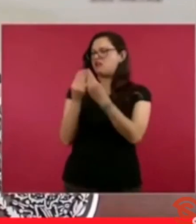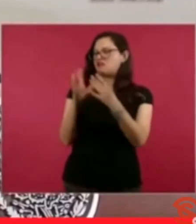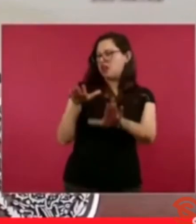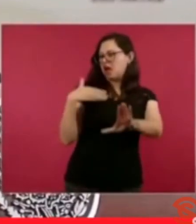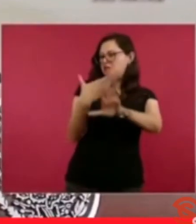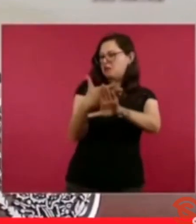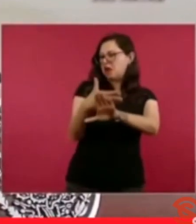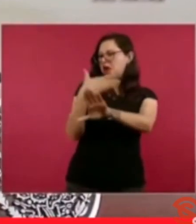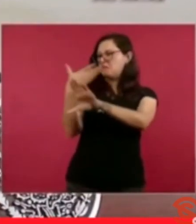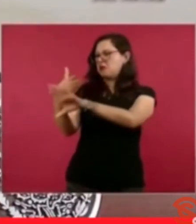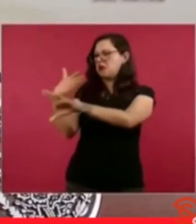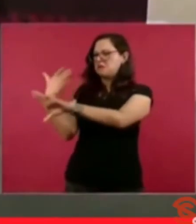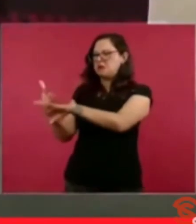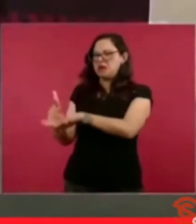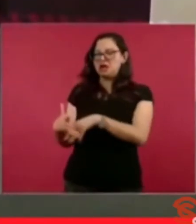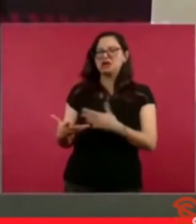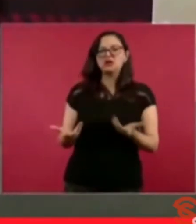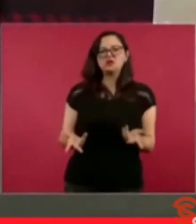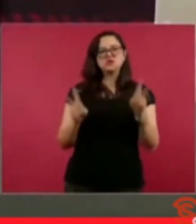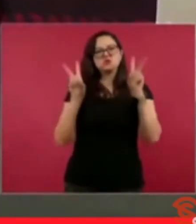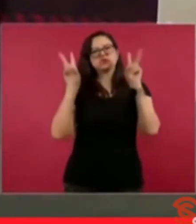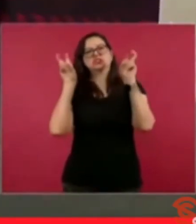Optaron por la fuerza,